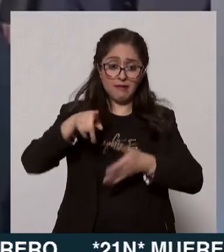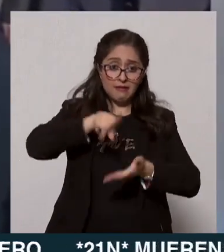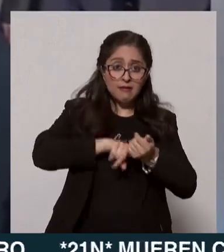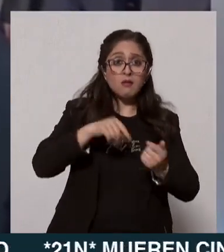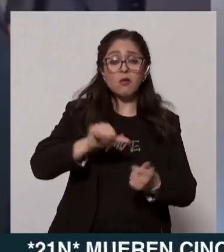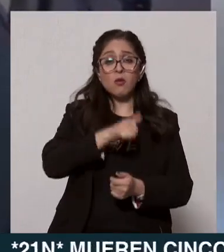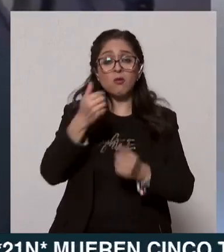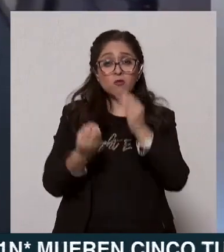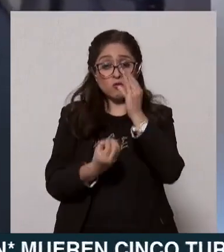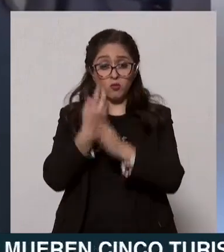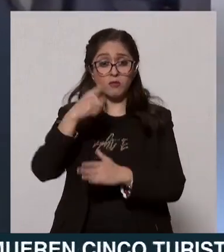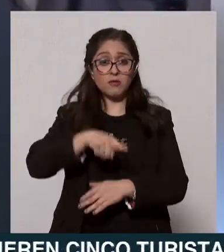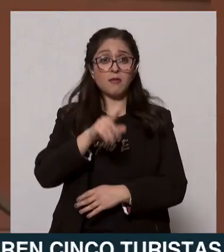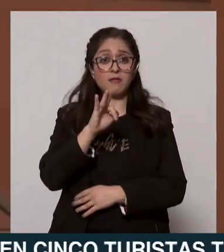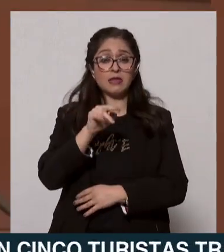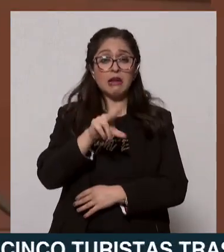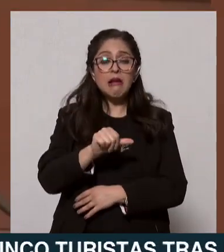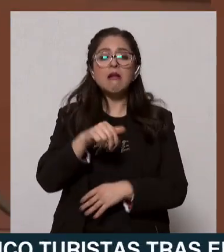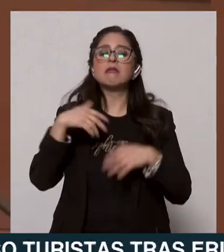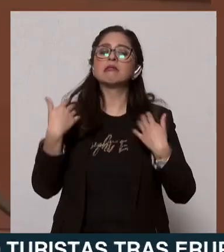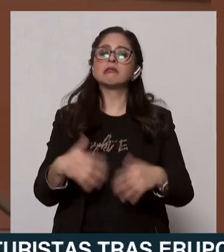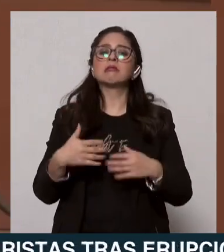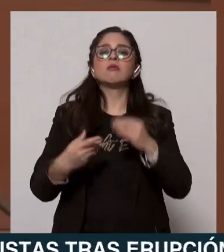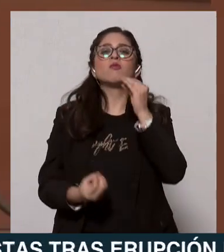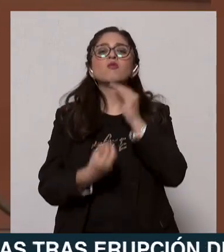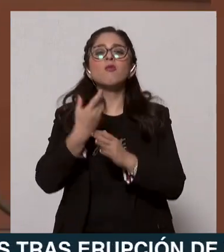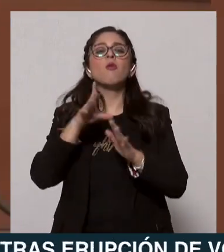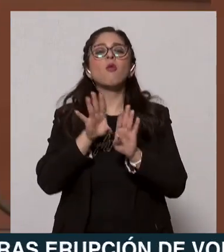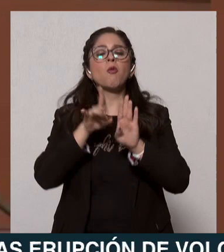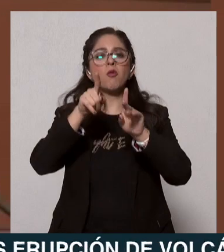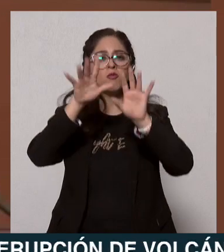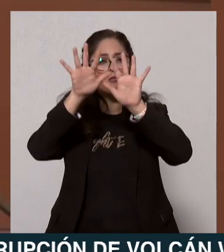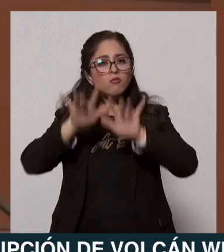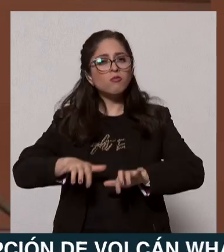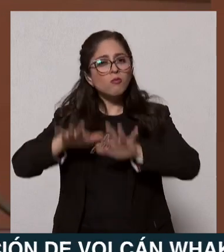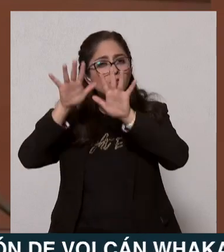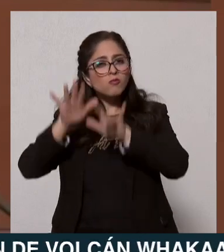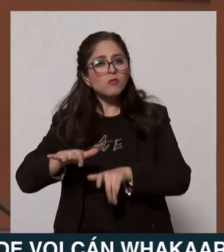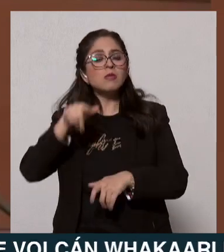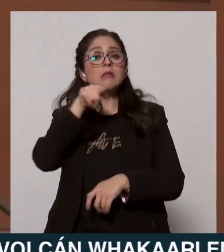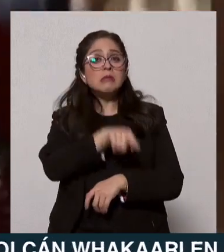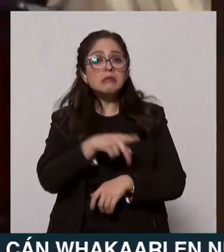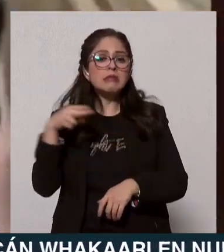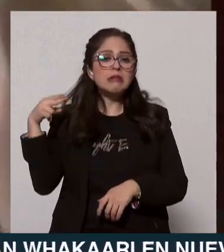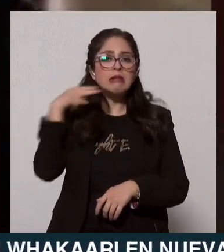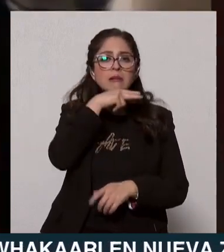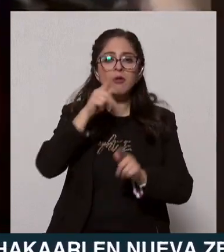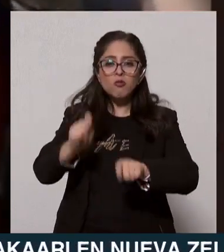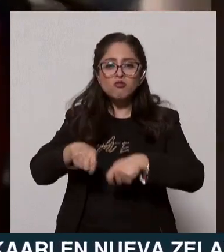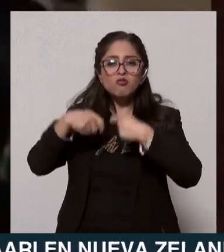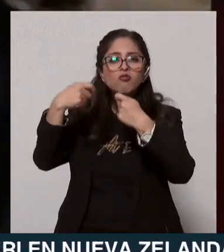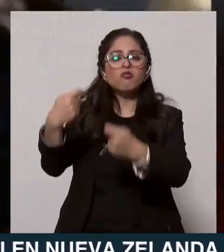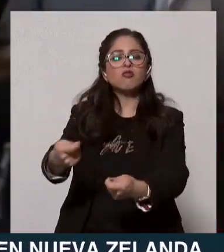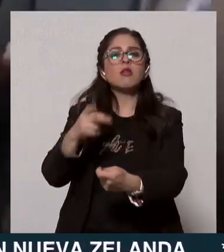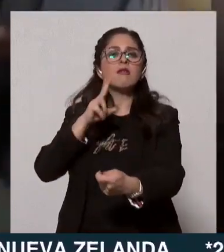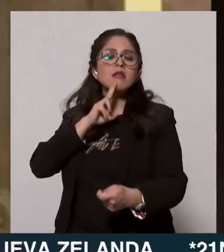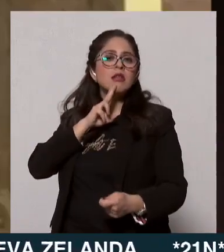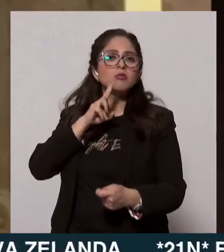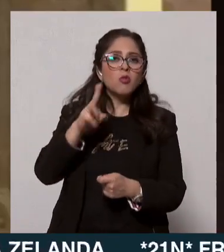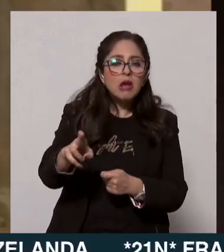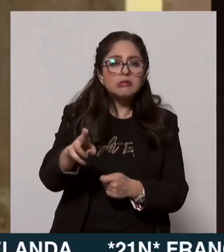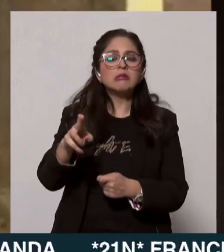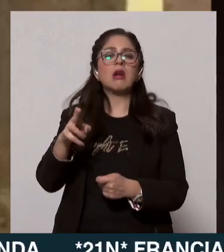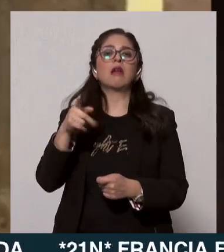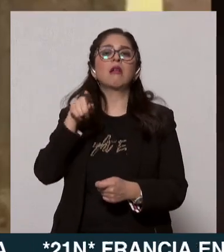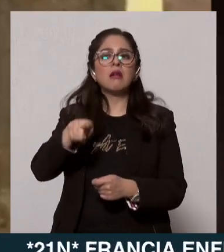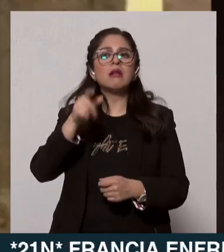Fiscalía tiene que haber un cambio muy importante para digitalizar, para que la respuesta llegue mucho más temprano, mucho más puntual y